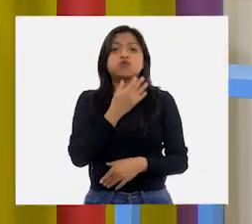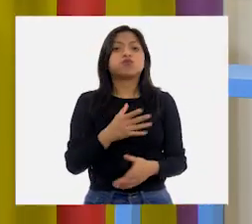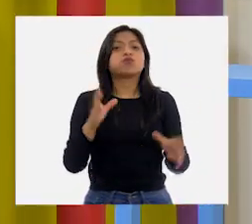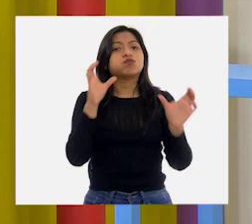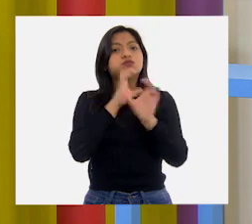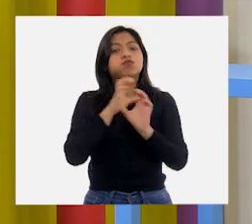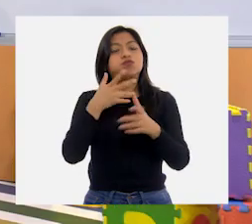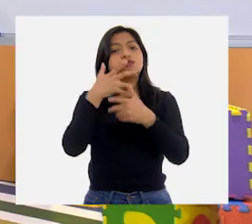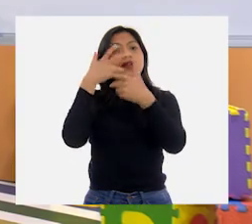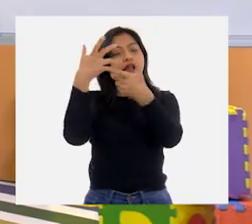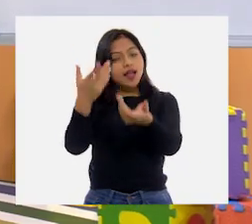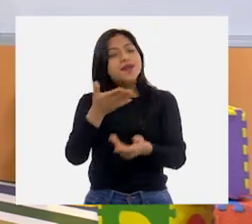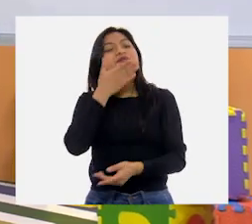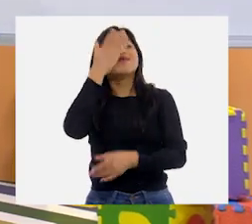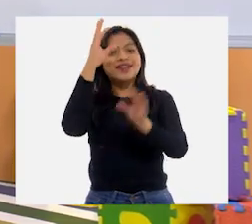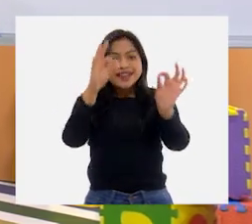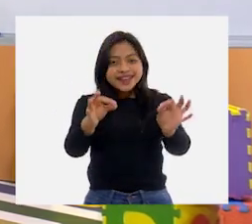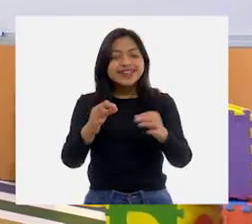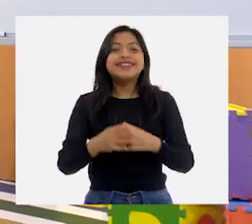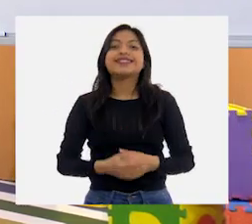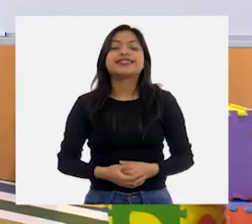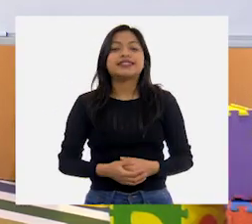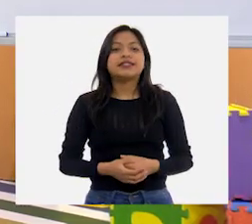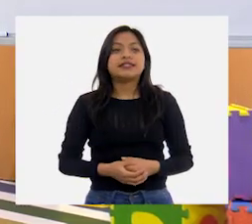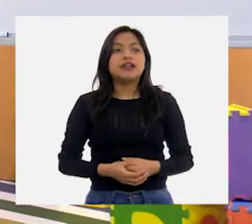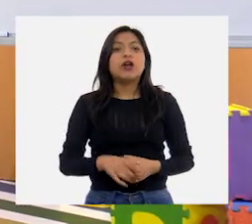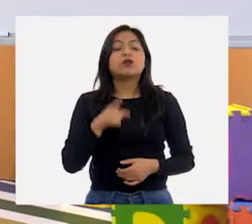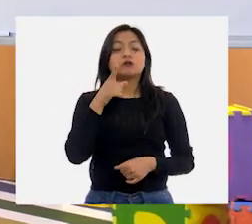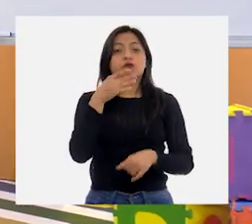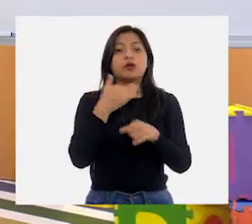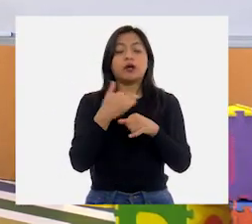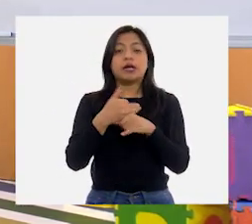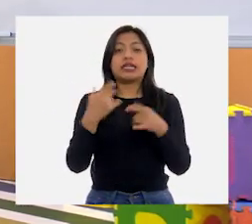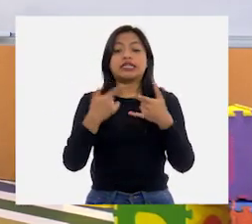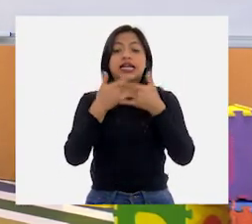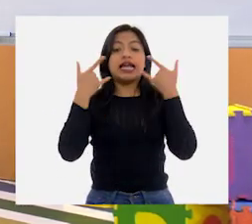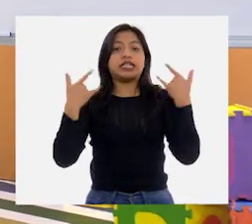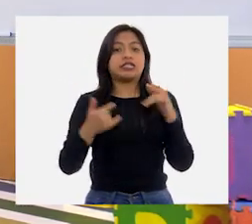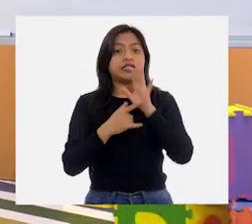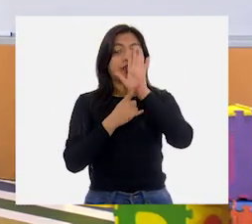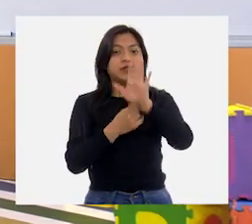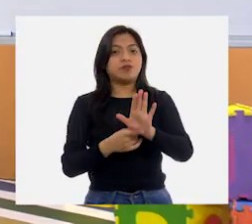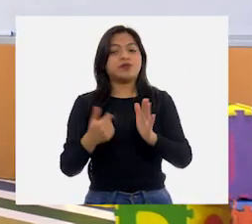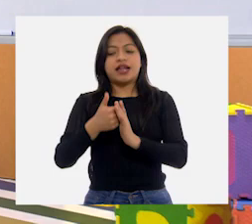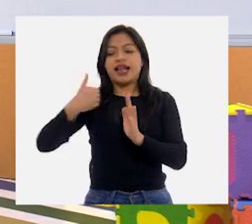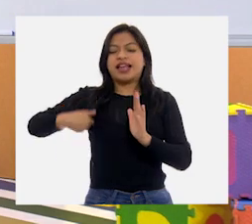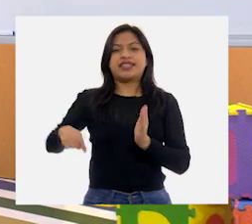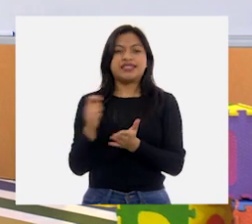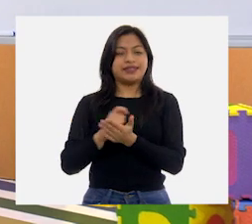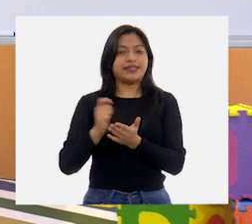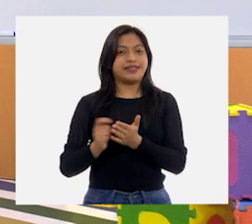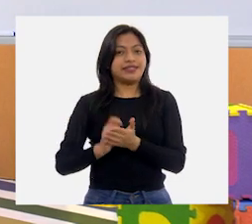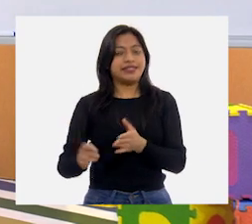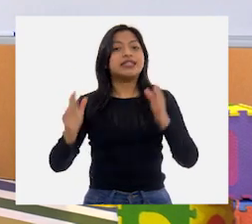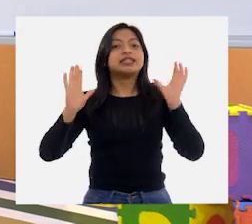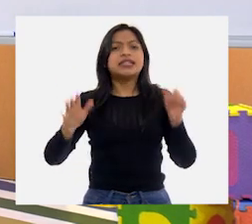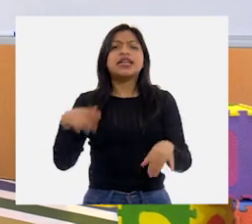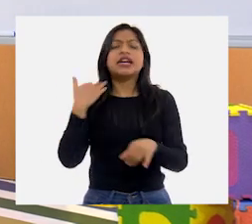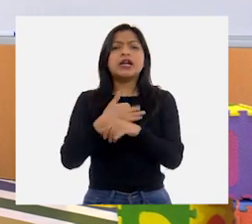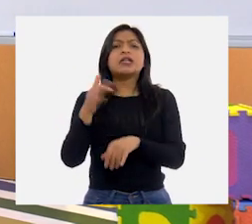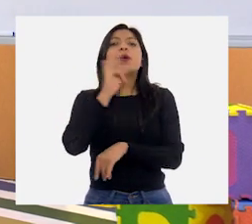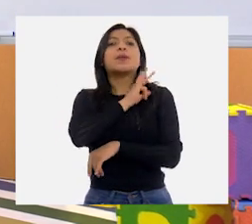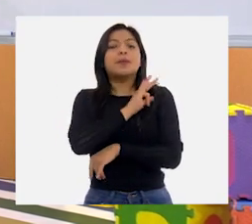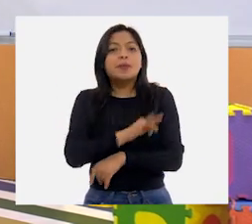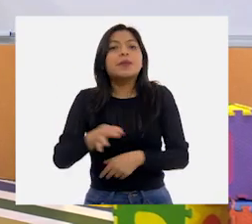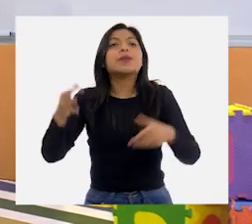2 minutitos. ¡Excelente! ¿Qué te parece si contamos una historia? Yo ya tenía aquí algo escrito para que pudiéramos